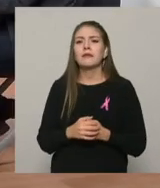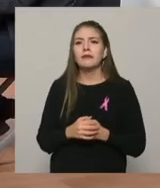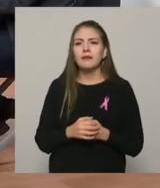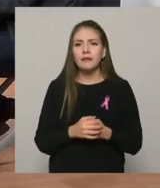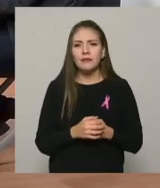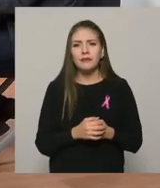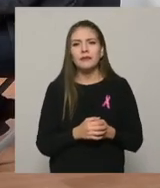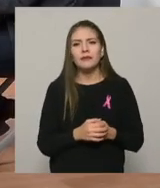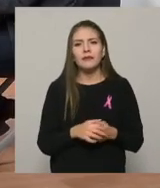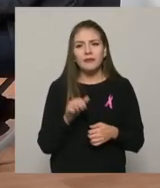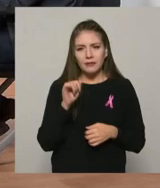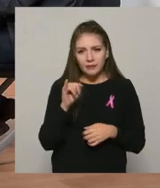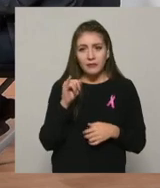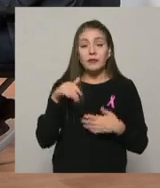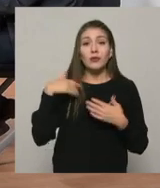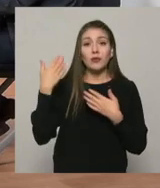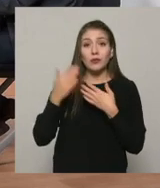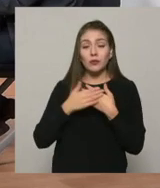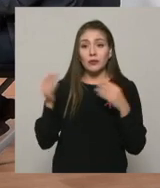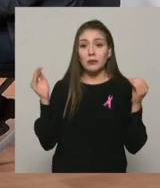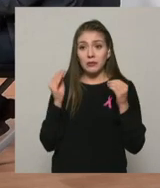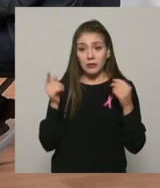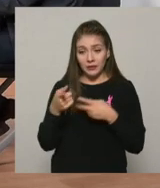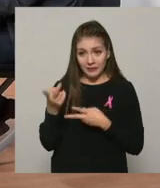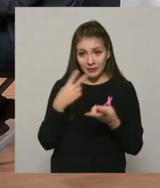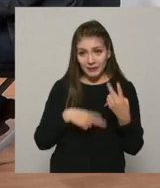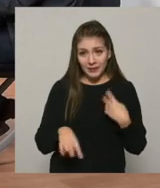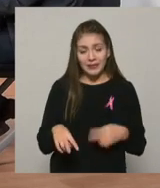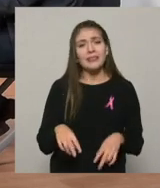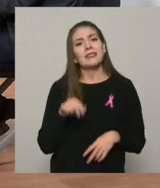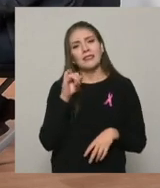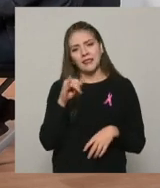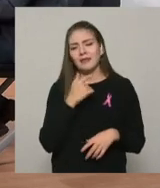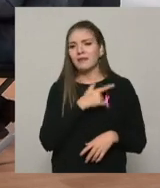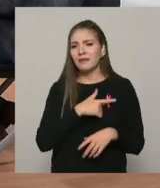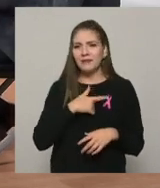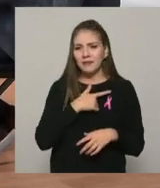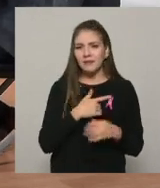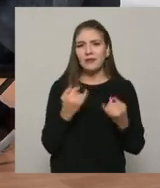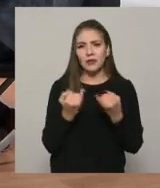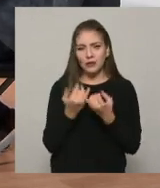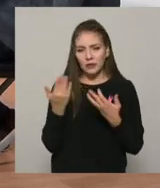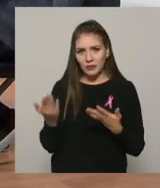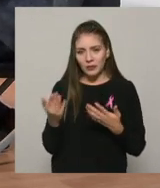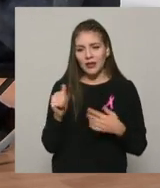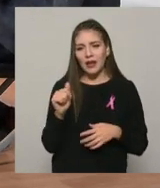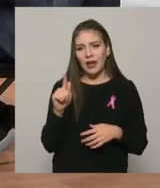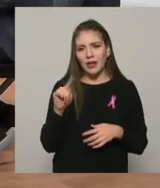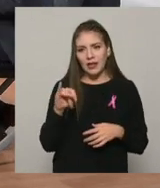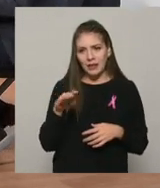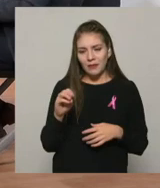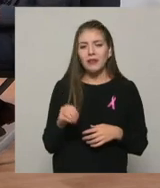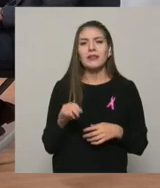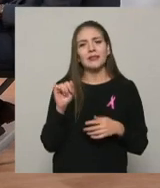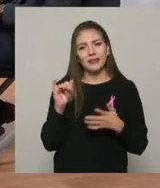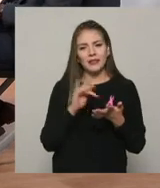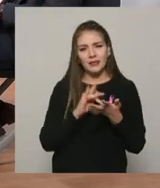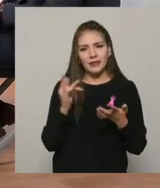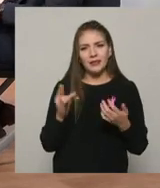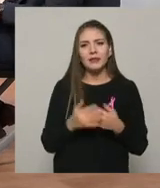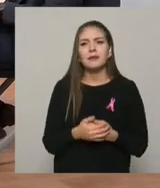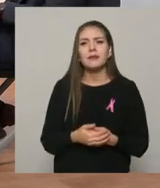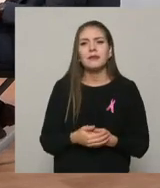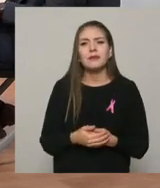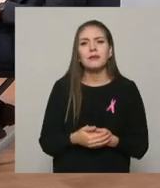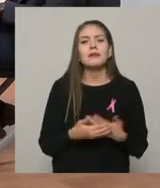vez, públicamente. Claro. ¿Vienes al próximo debate? Por supuesto, encantado. No, pues muy bien. Igualmente, Mariana, Antimio. Muchas gracias. No, a ti. Berenice, finalmente,